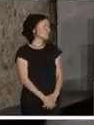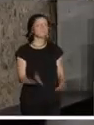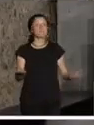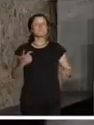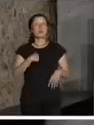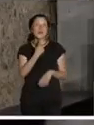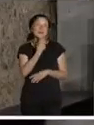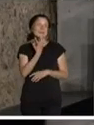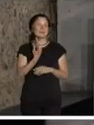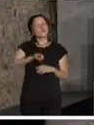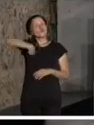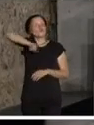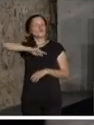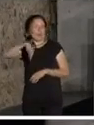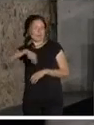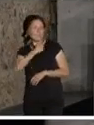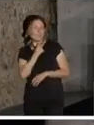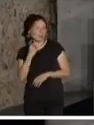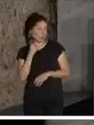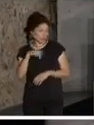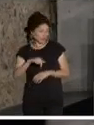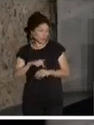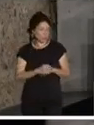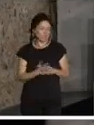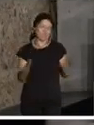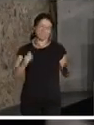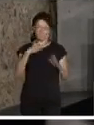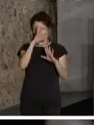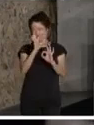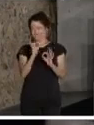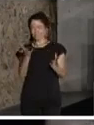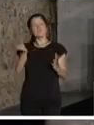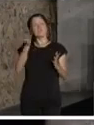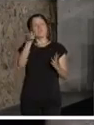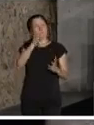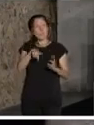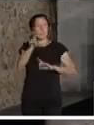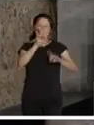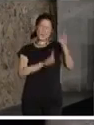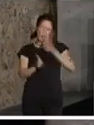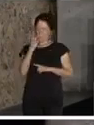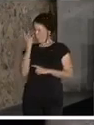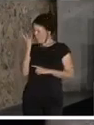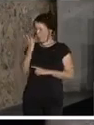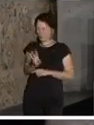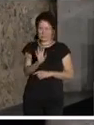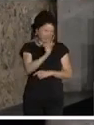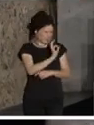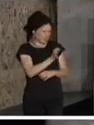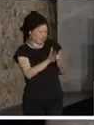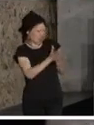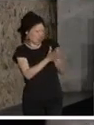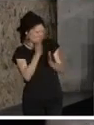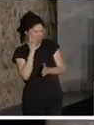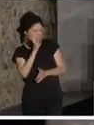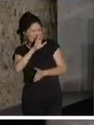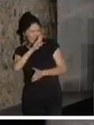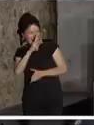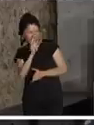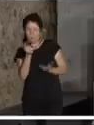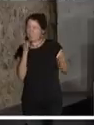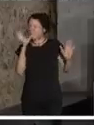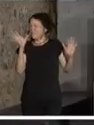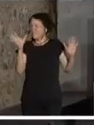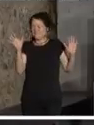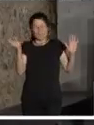decía que nosotros aquí en badajoz evidentemente también hemos tenido nuestros problemas en estos cuatro años verdad Erika pero no